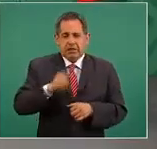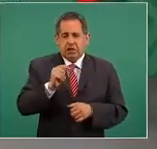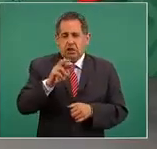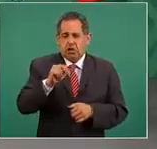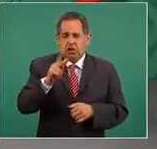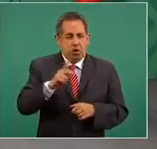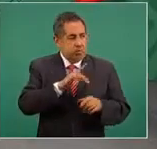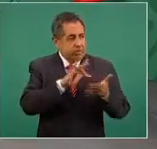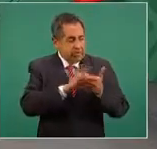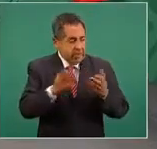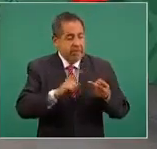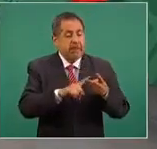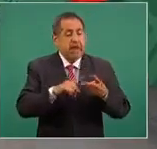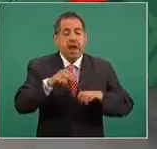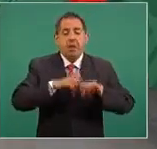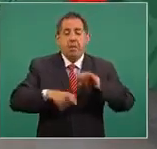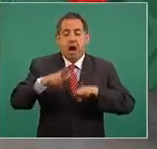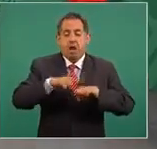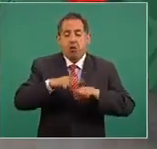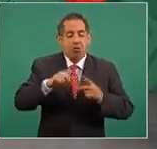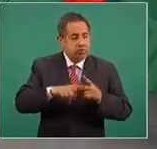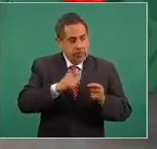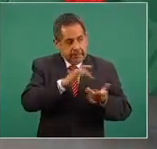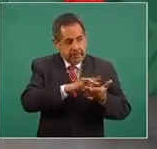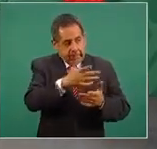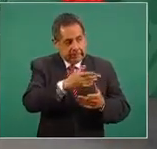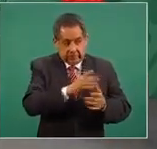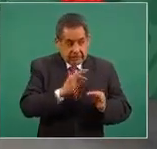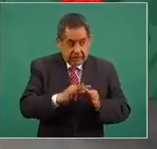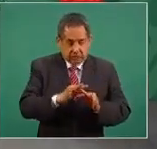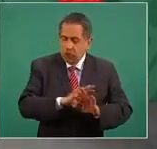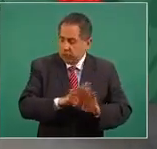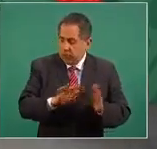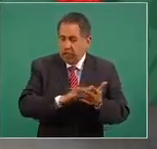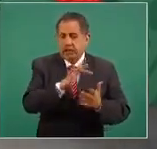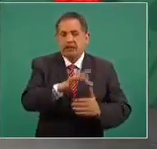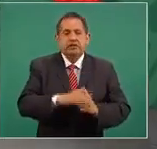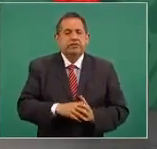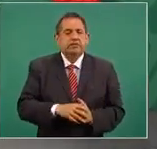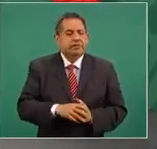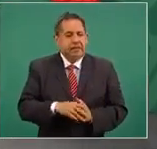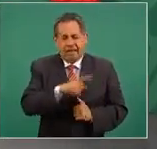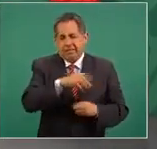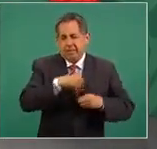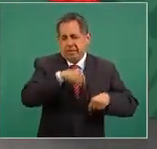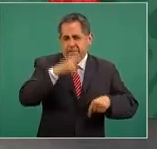al embajador de Estados Unidos en México,